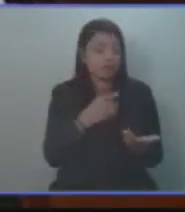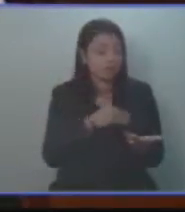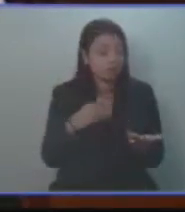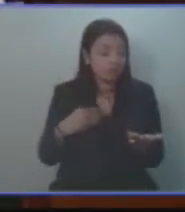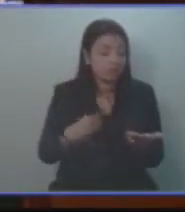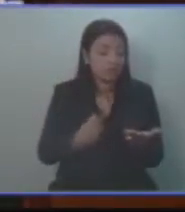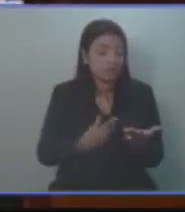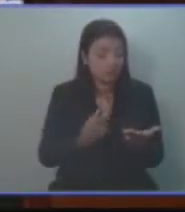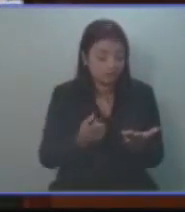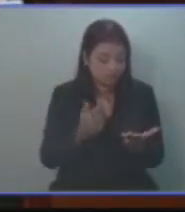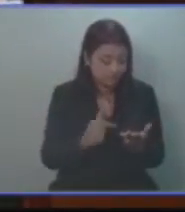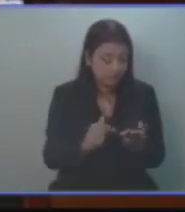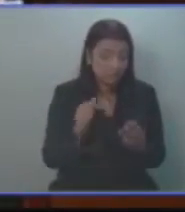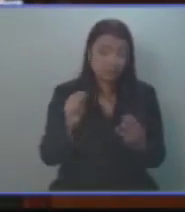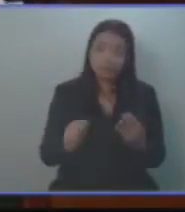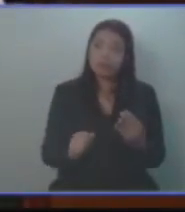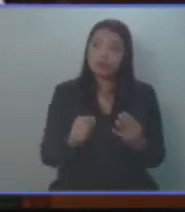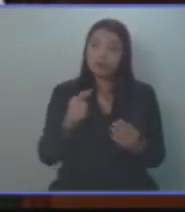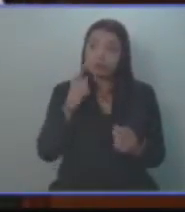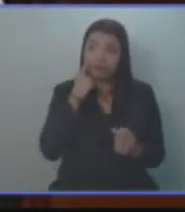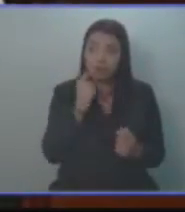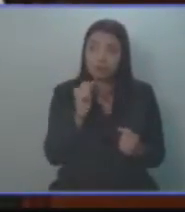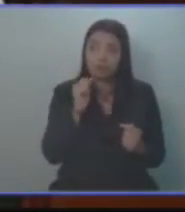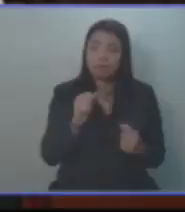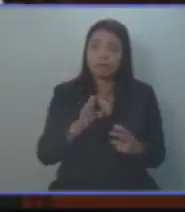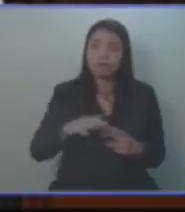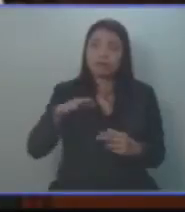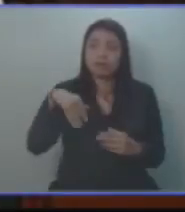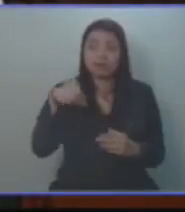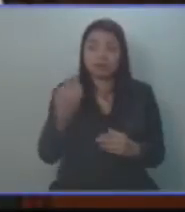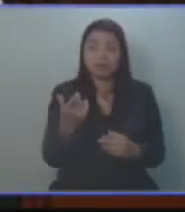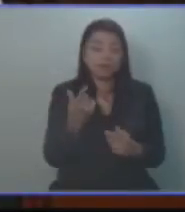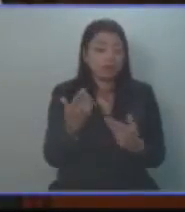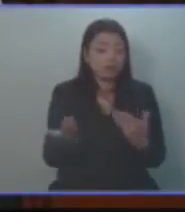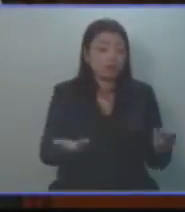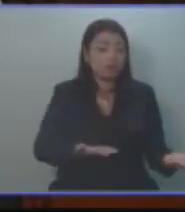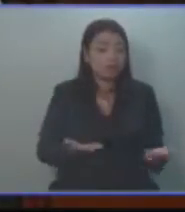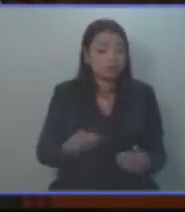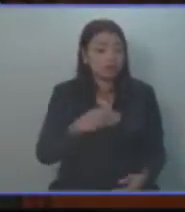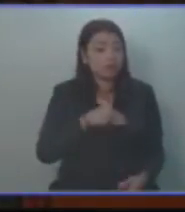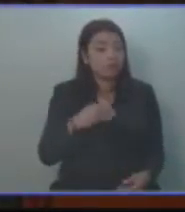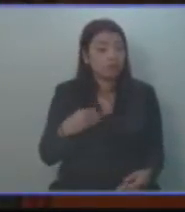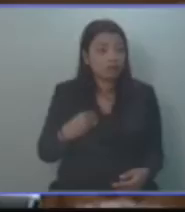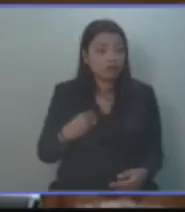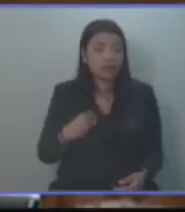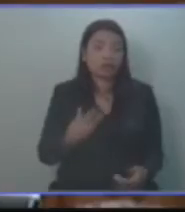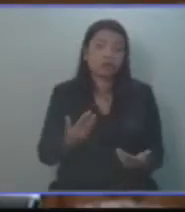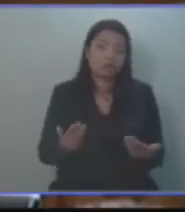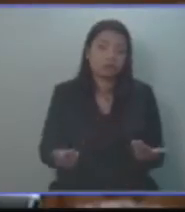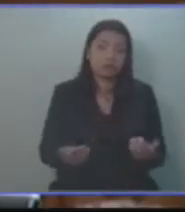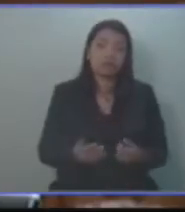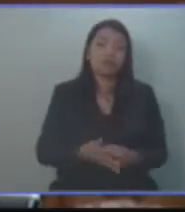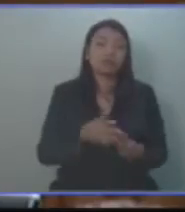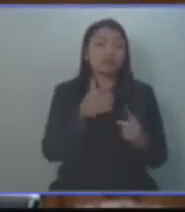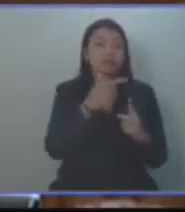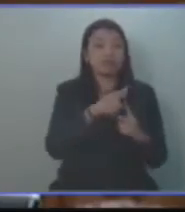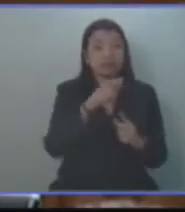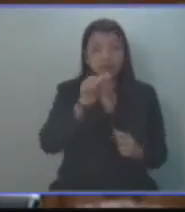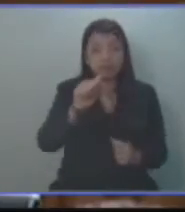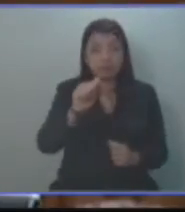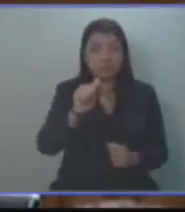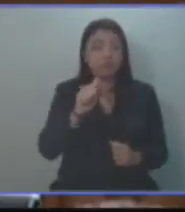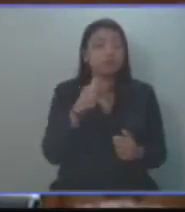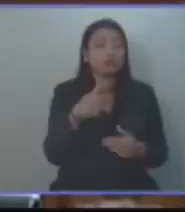realicen sus residencias estarán sujetos a las siguientes jornadas de servicios médico-asistenciales. Literal A.